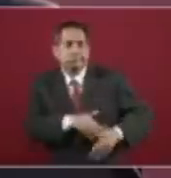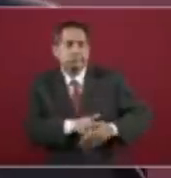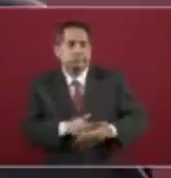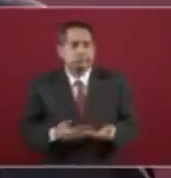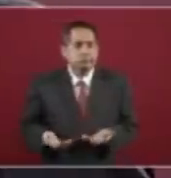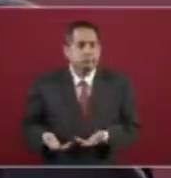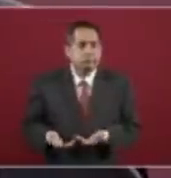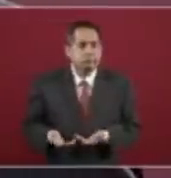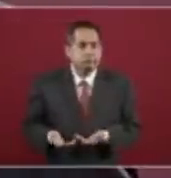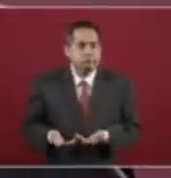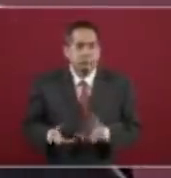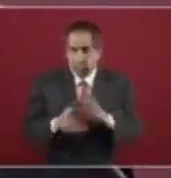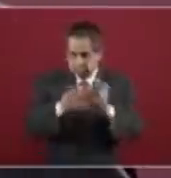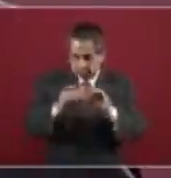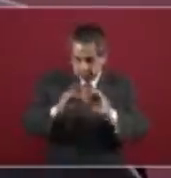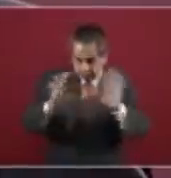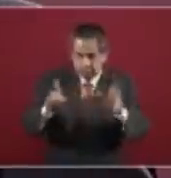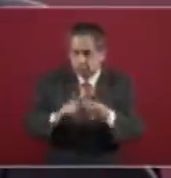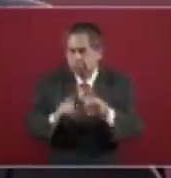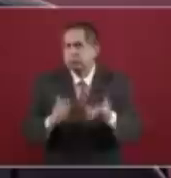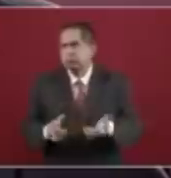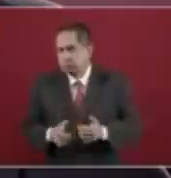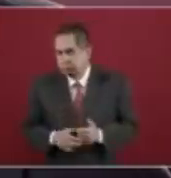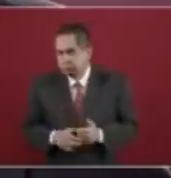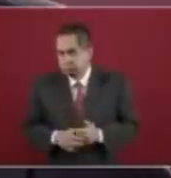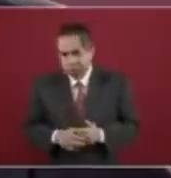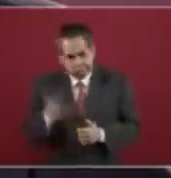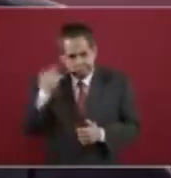y eso nunca se ha aclarado.